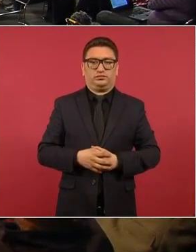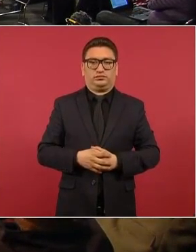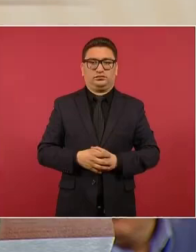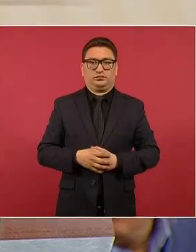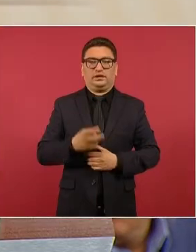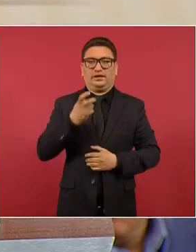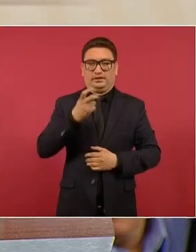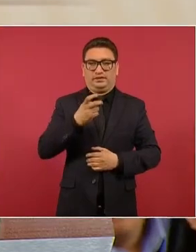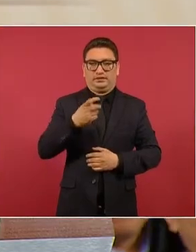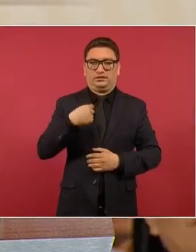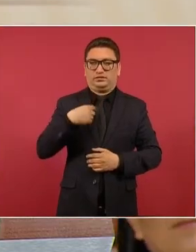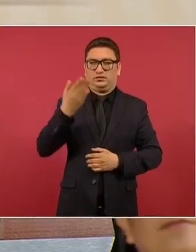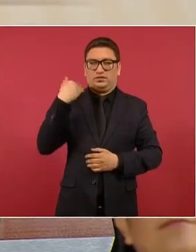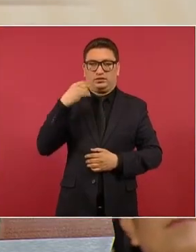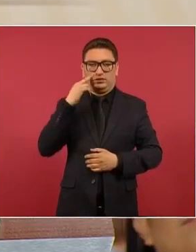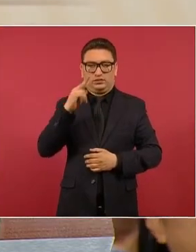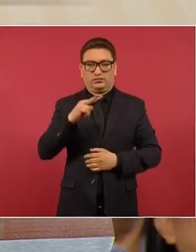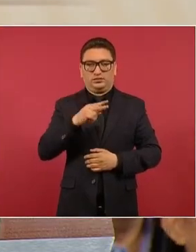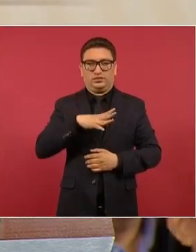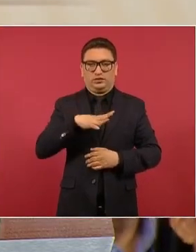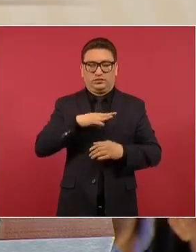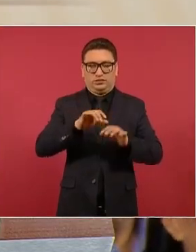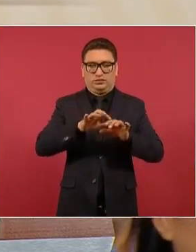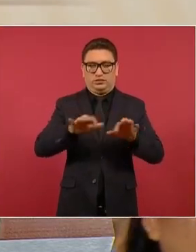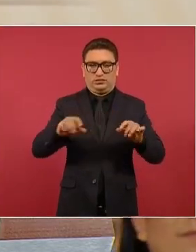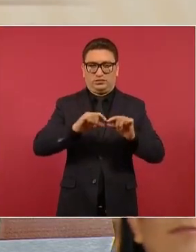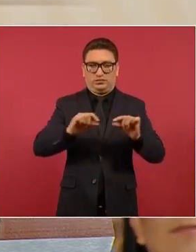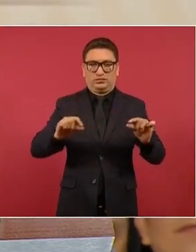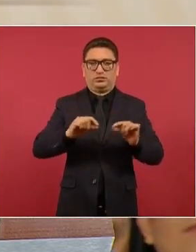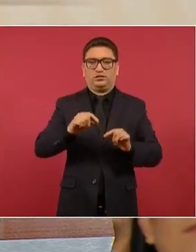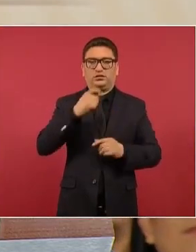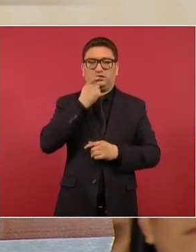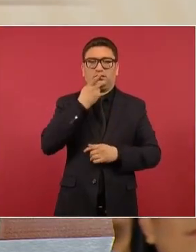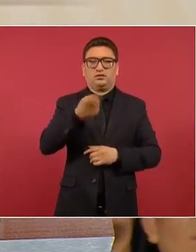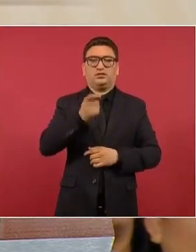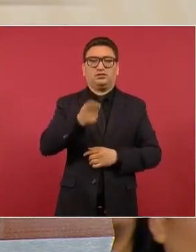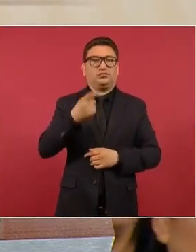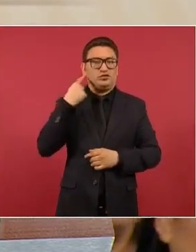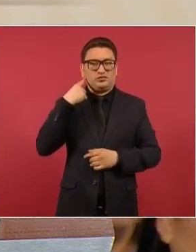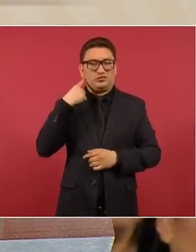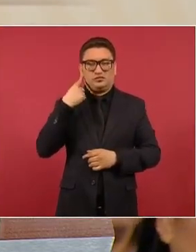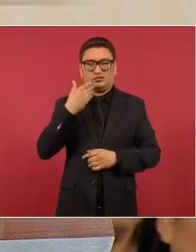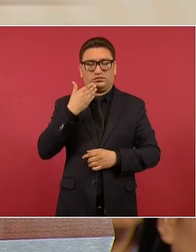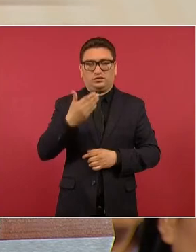el que vi, tiene un texto de lo que está diciendo, porque no se